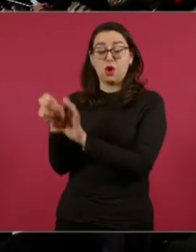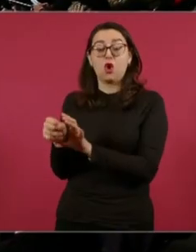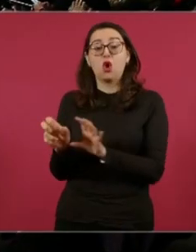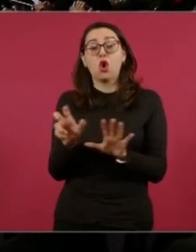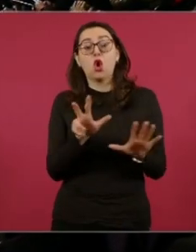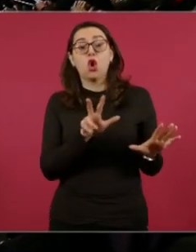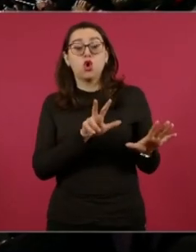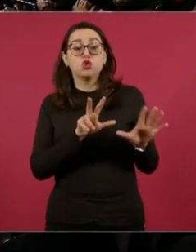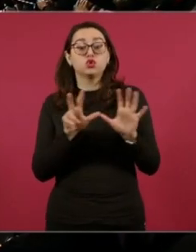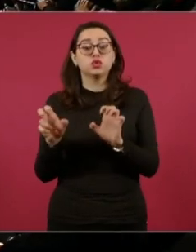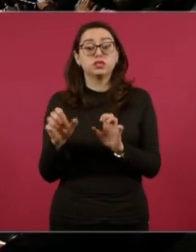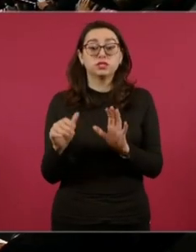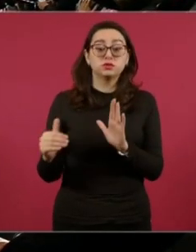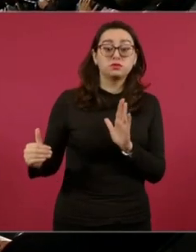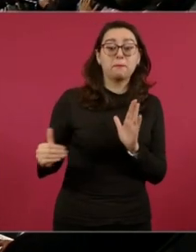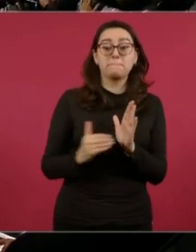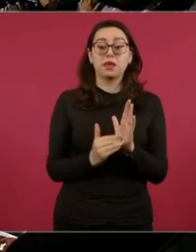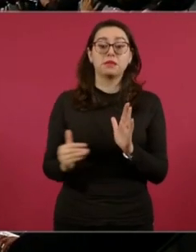de bienestar.